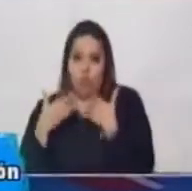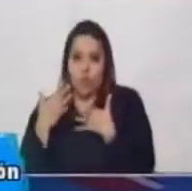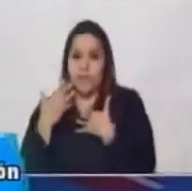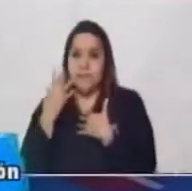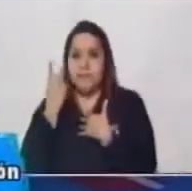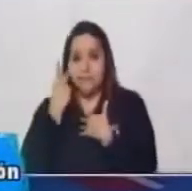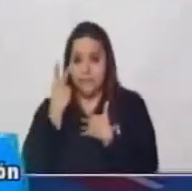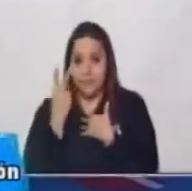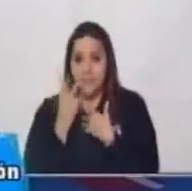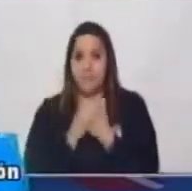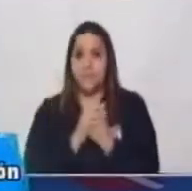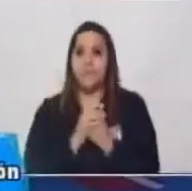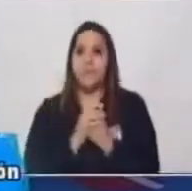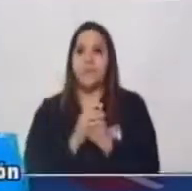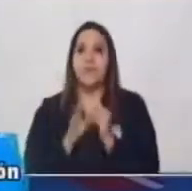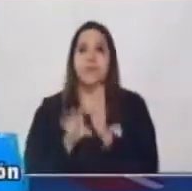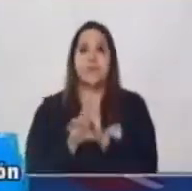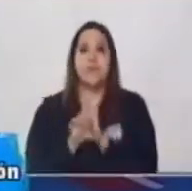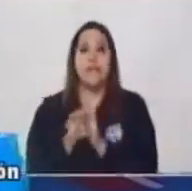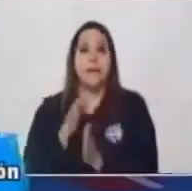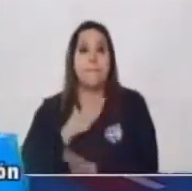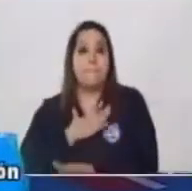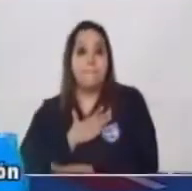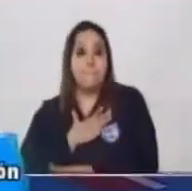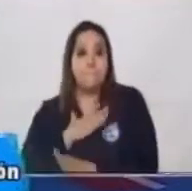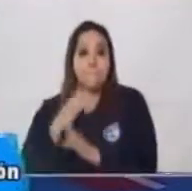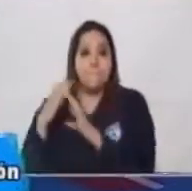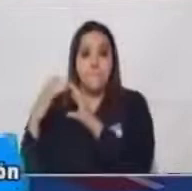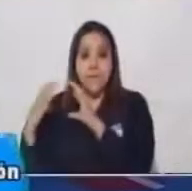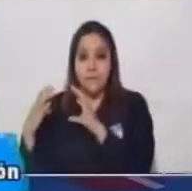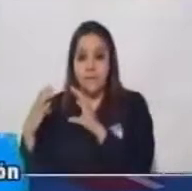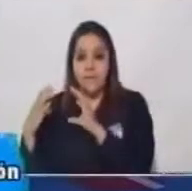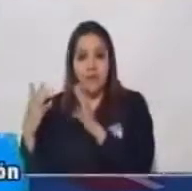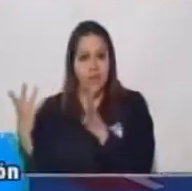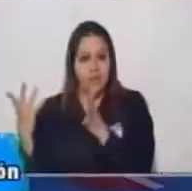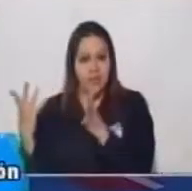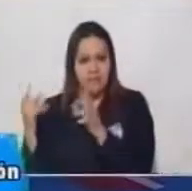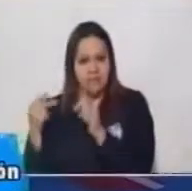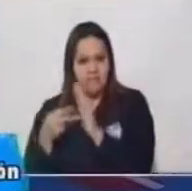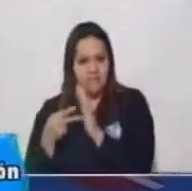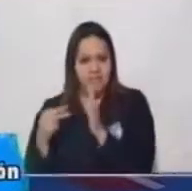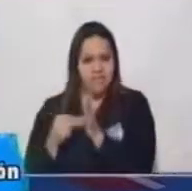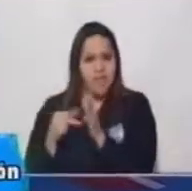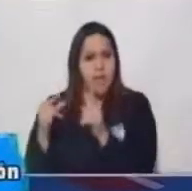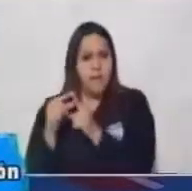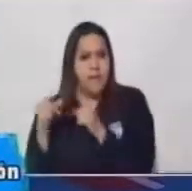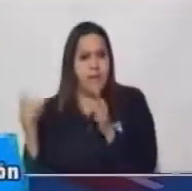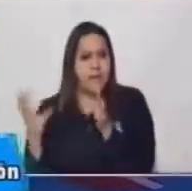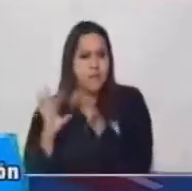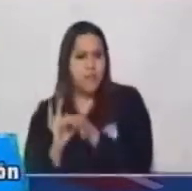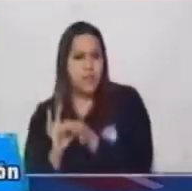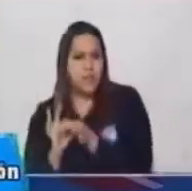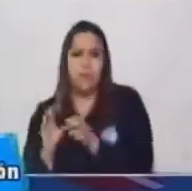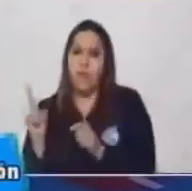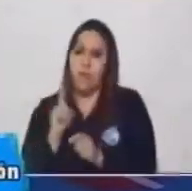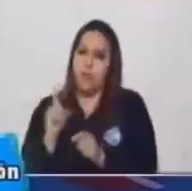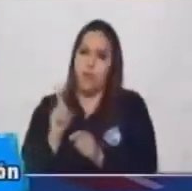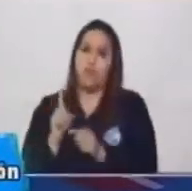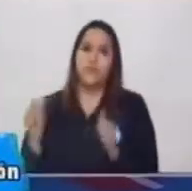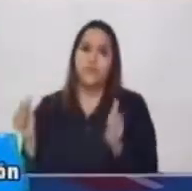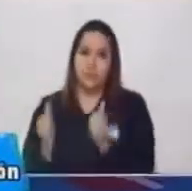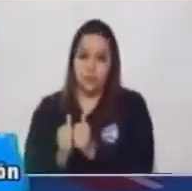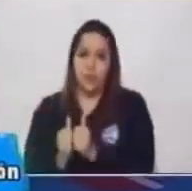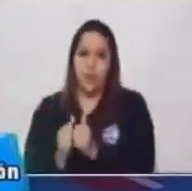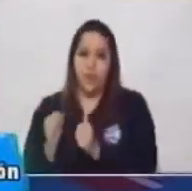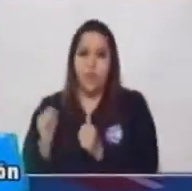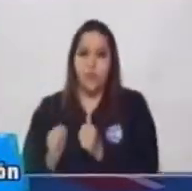forma. ¿Mi y pelota tienen algo que las enlace? No, se unen directamente. Entonces este va a ser mi